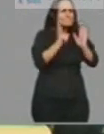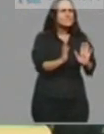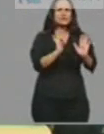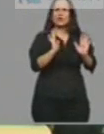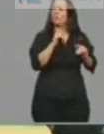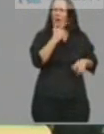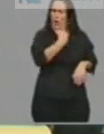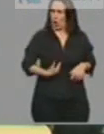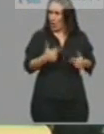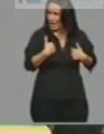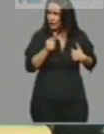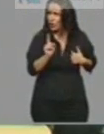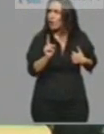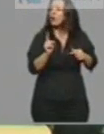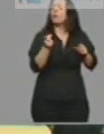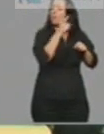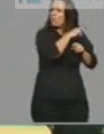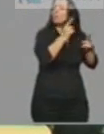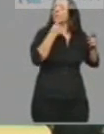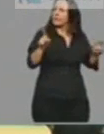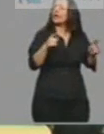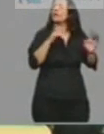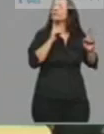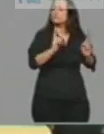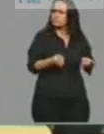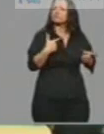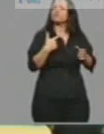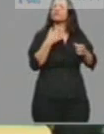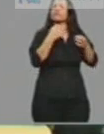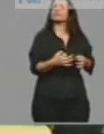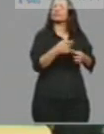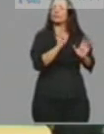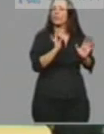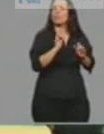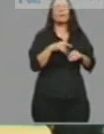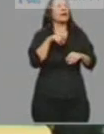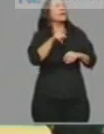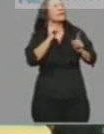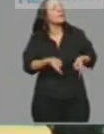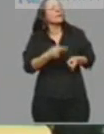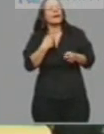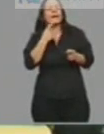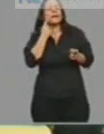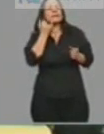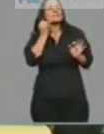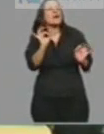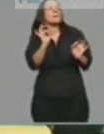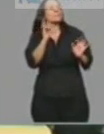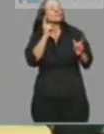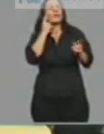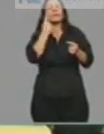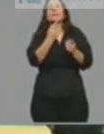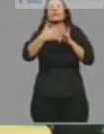nuestro gobierno, sino fundamentalmente también a los hechos objetivos, concretos, que ya hemos